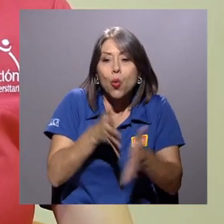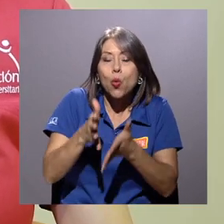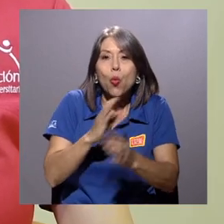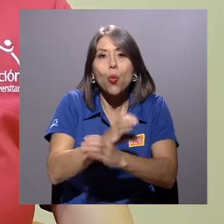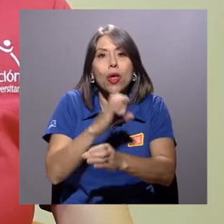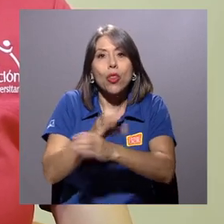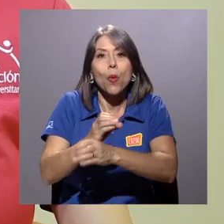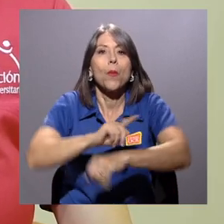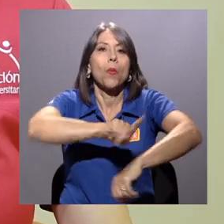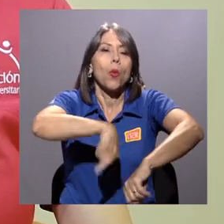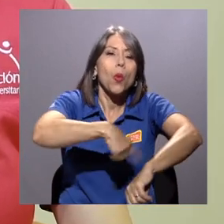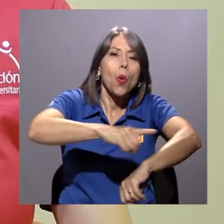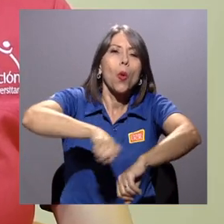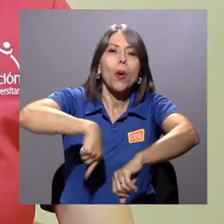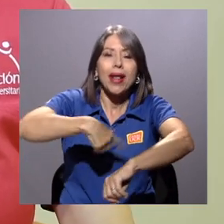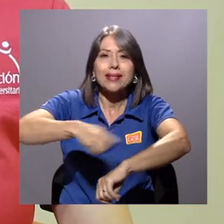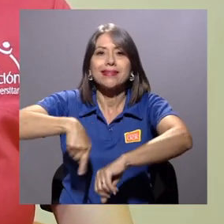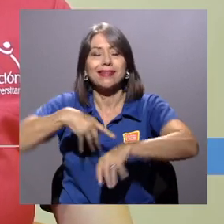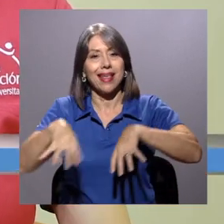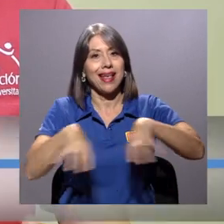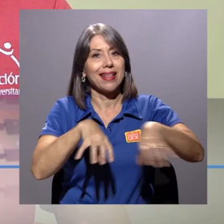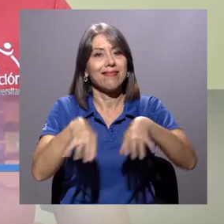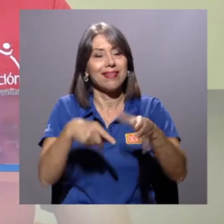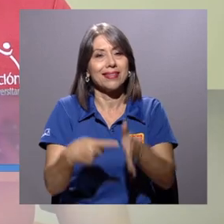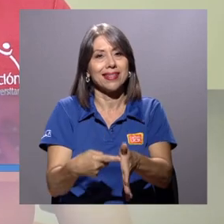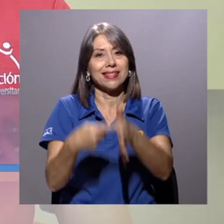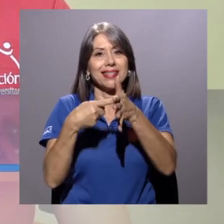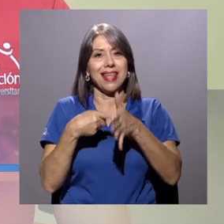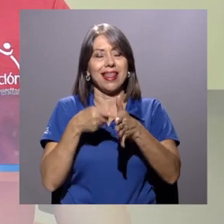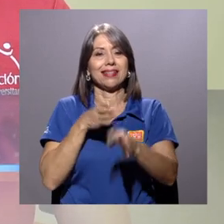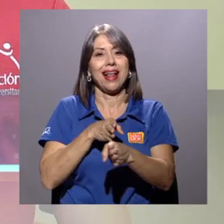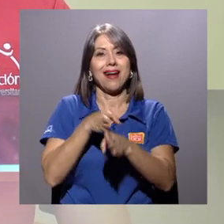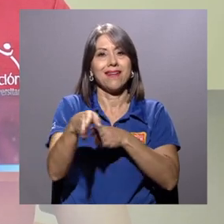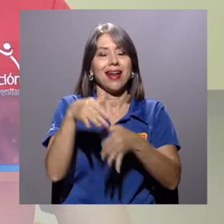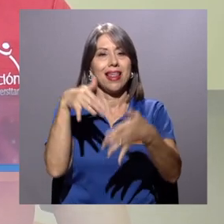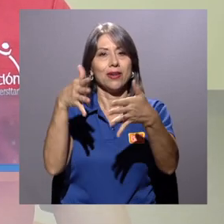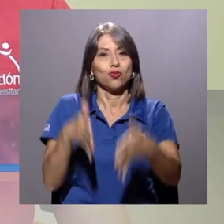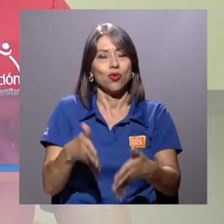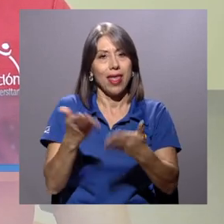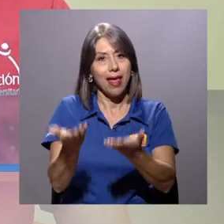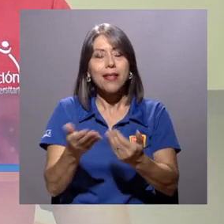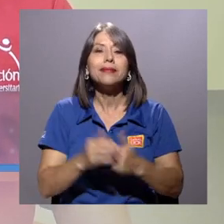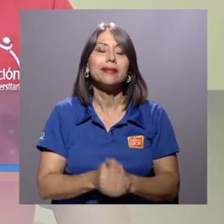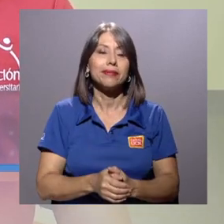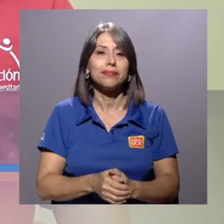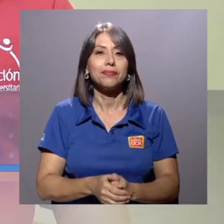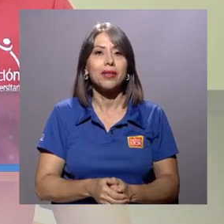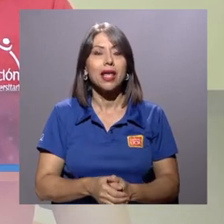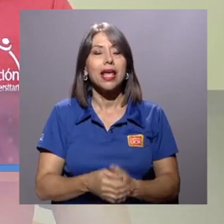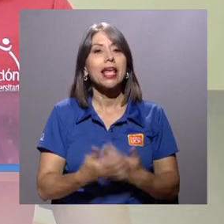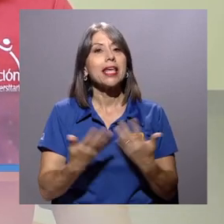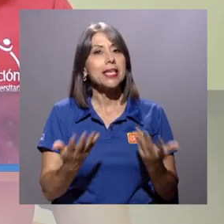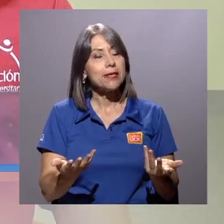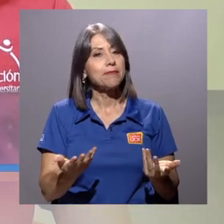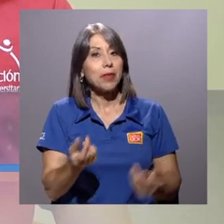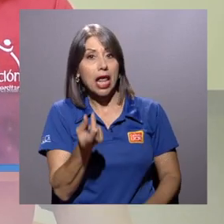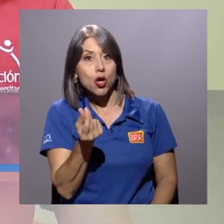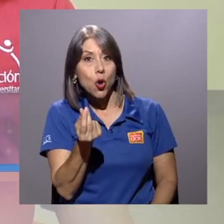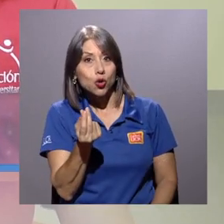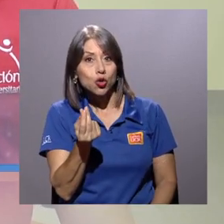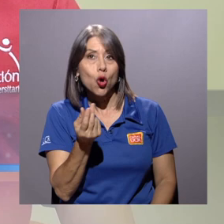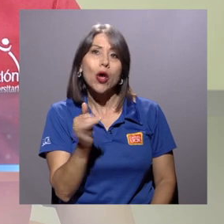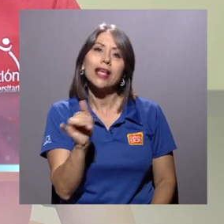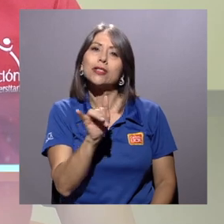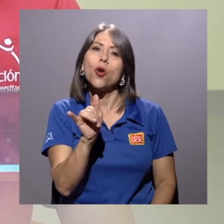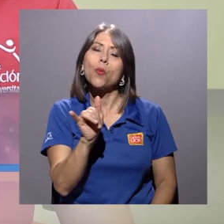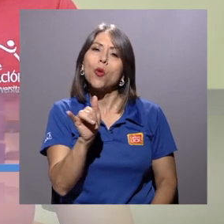horas durante las actividades exigidas por la carrera del estudiante o la estudiante, y el costo en realidad